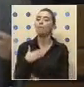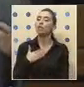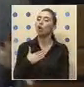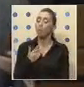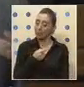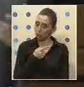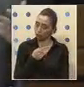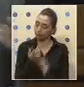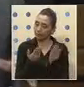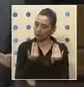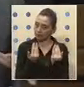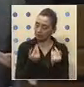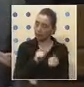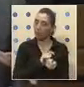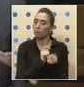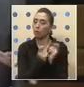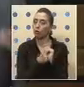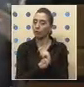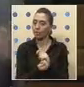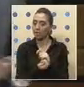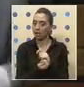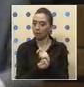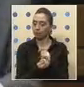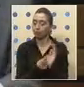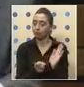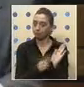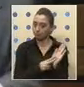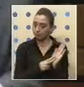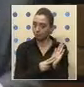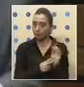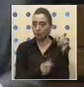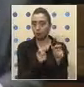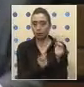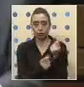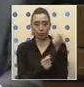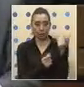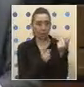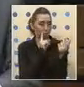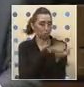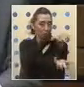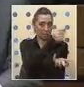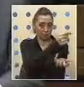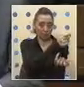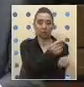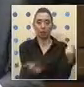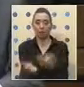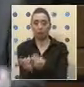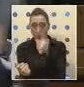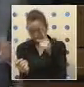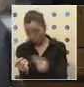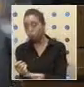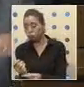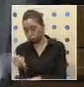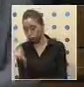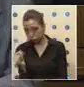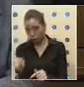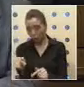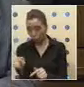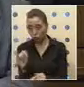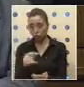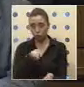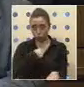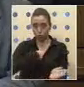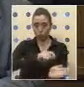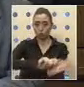es necesario modificar los tributos para que los que tienen más paguen más, se la compro ahora, ya, se la firmo